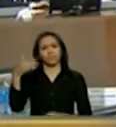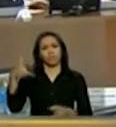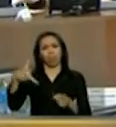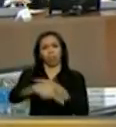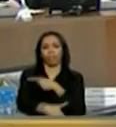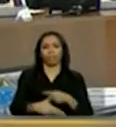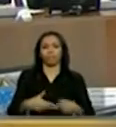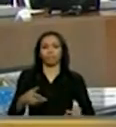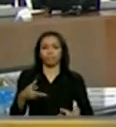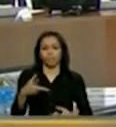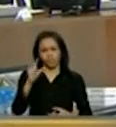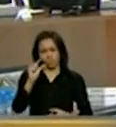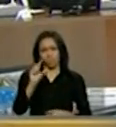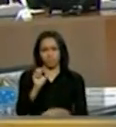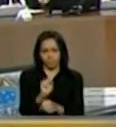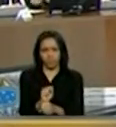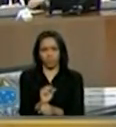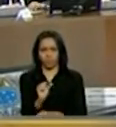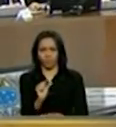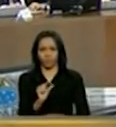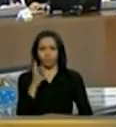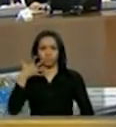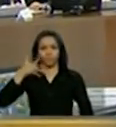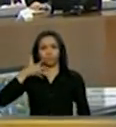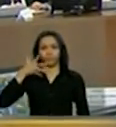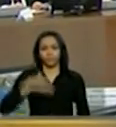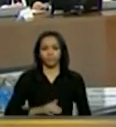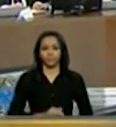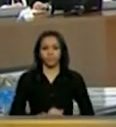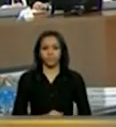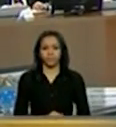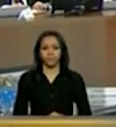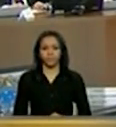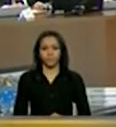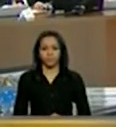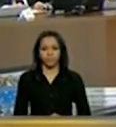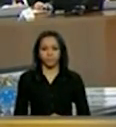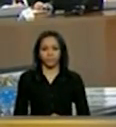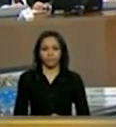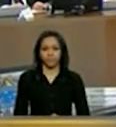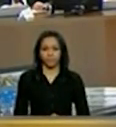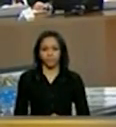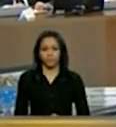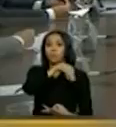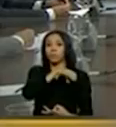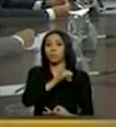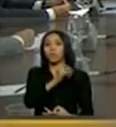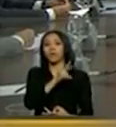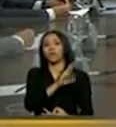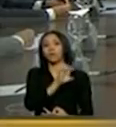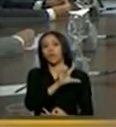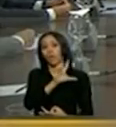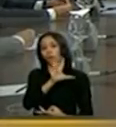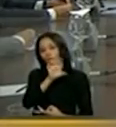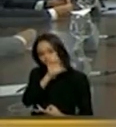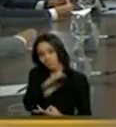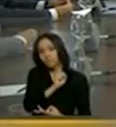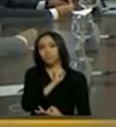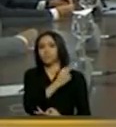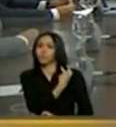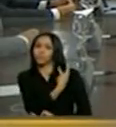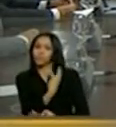país entre ellas la anticipación del pago de una deuda del banco de desarrollo al tesoro nacional y una reforma